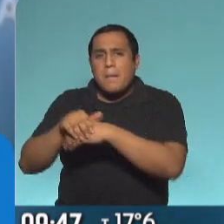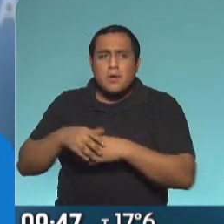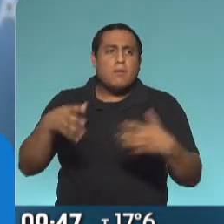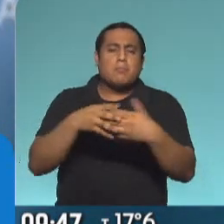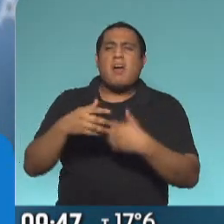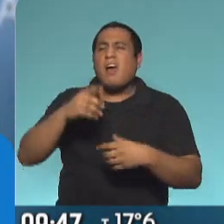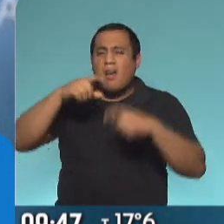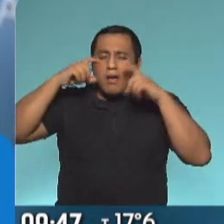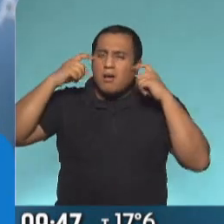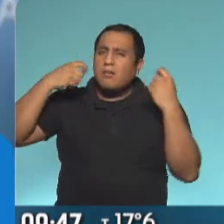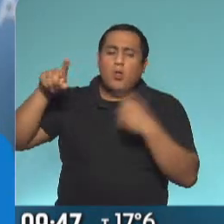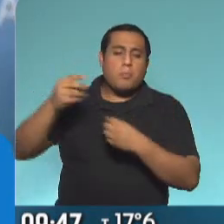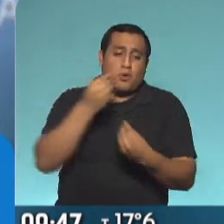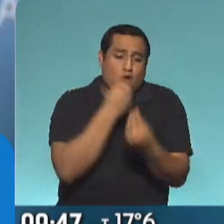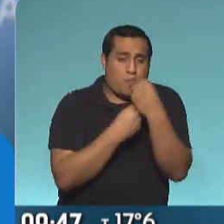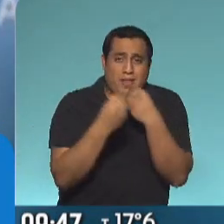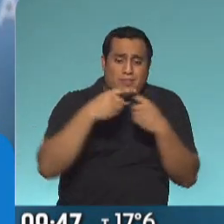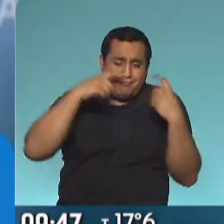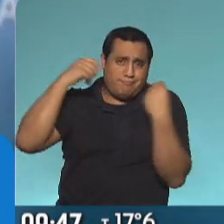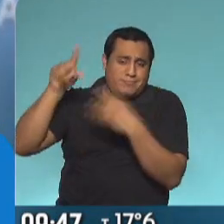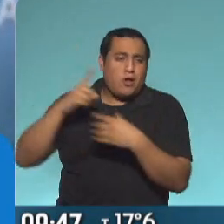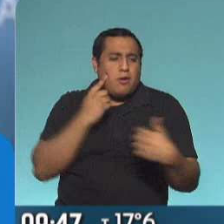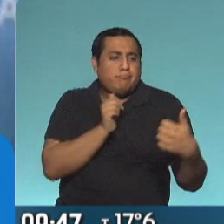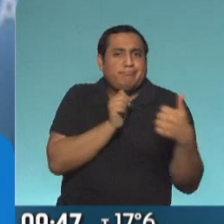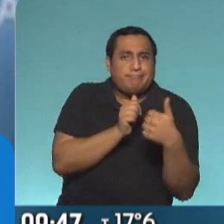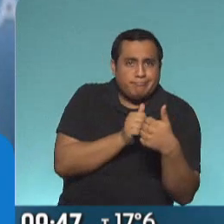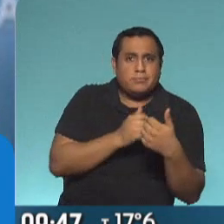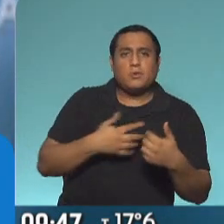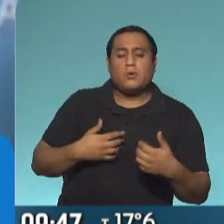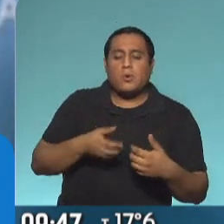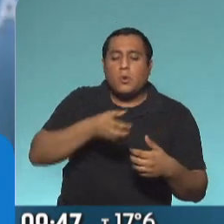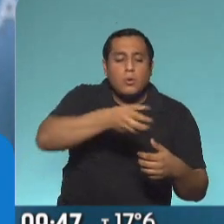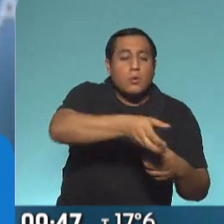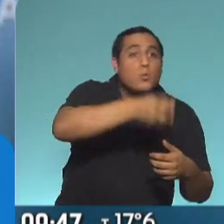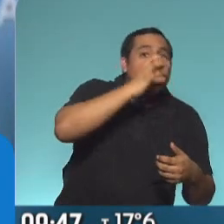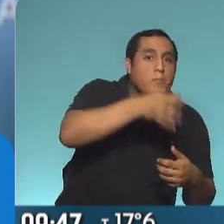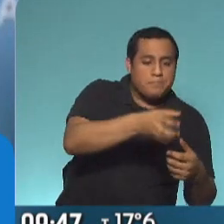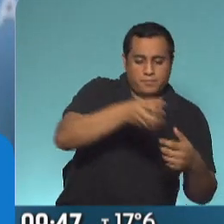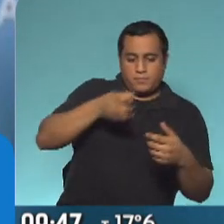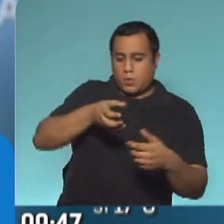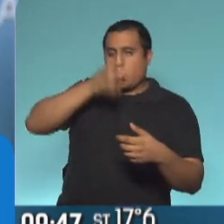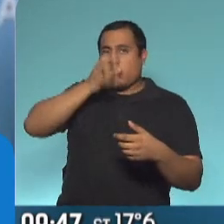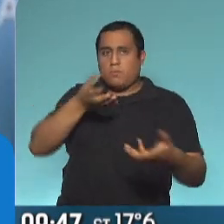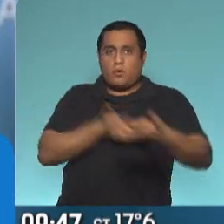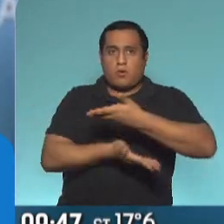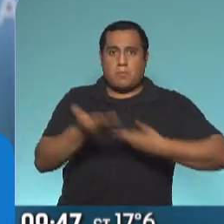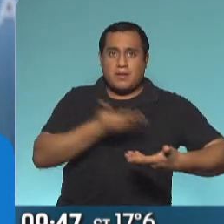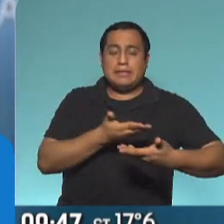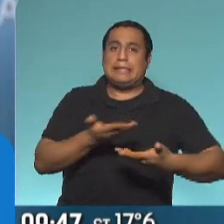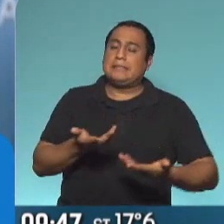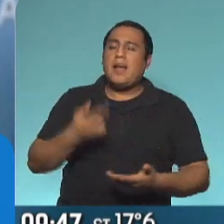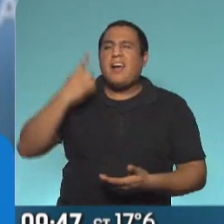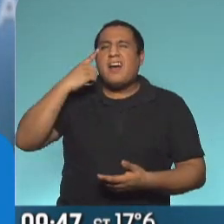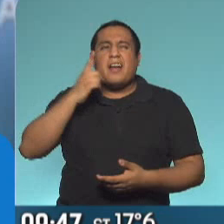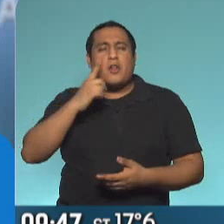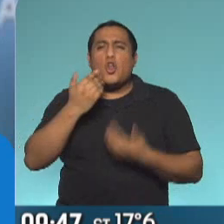usamos el tapabocas y estamos comiendo nos acercábamos por ahí compartimos un vaso no solamente no percibimos el riesgo porque